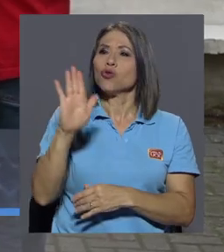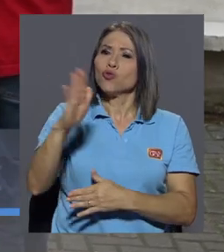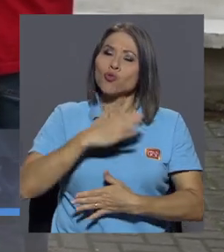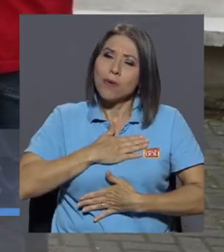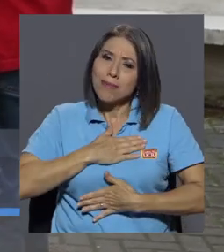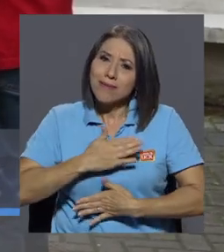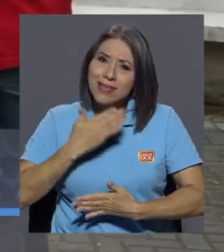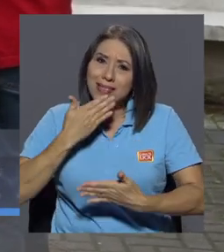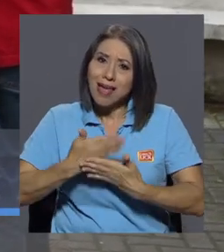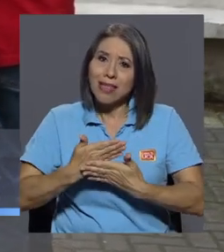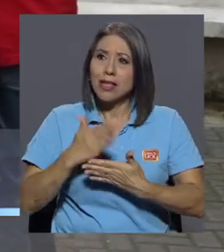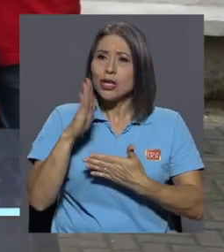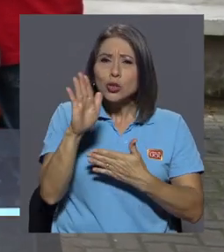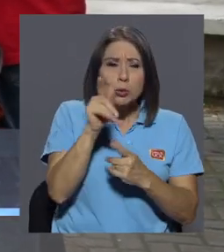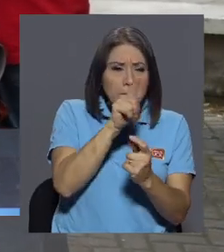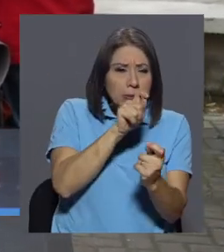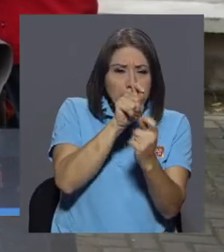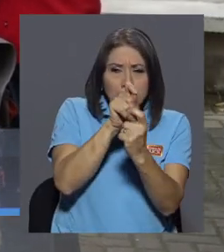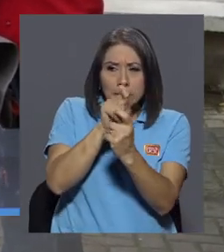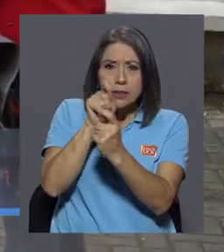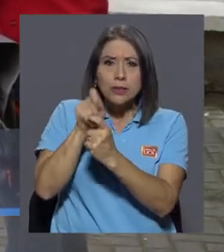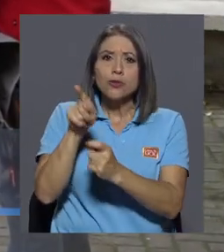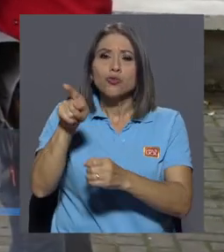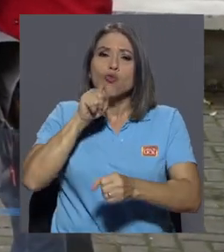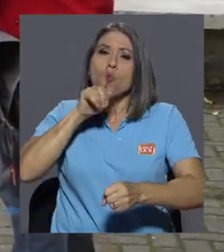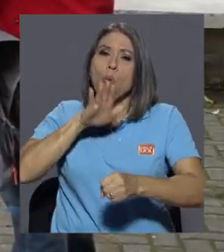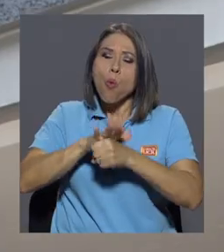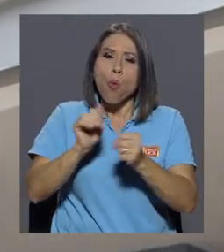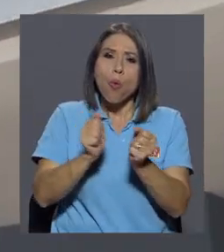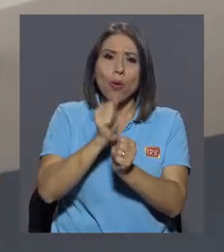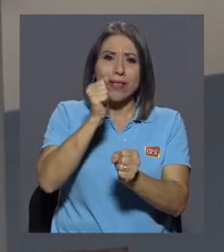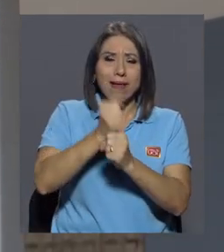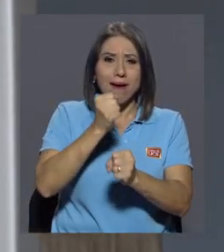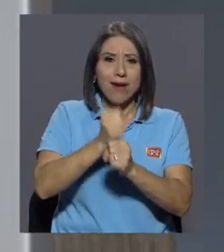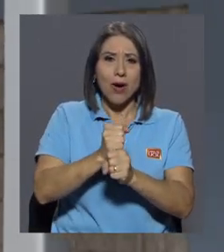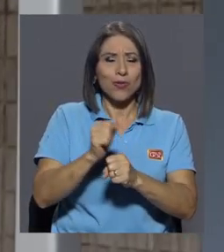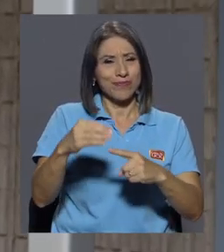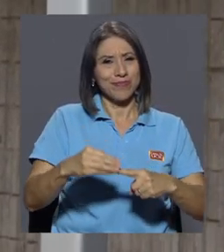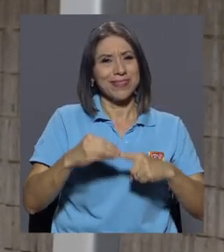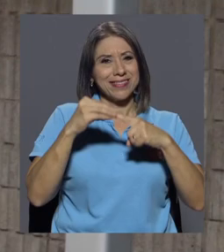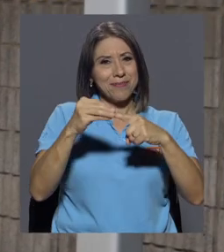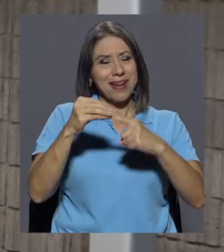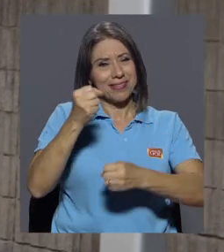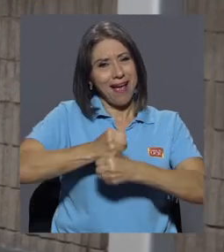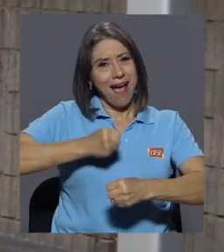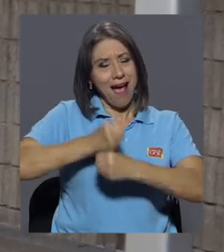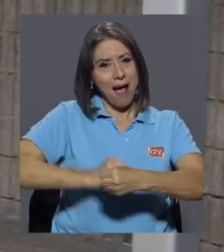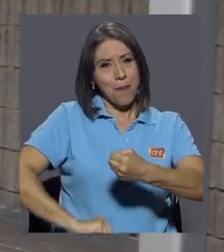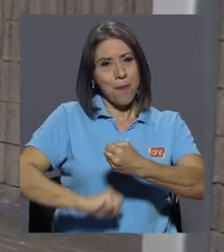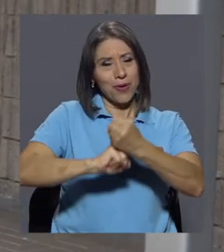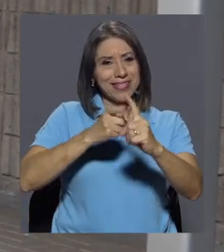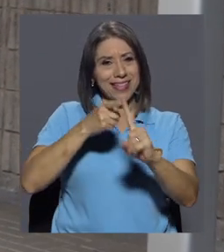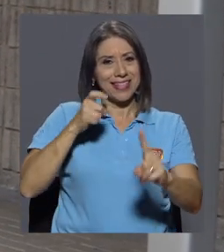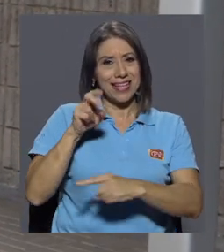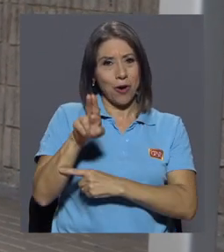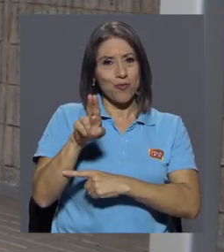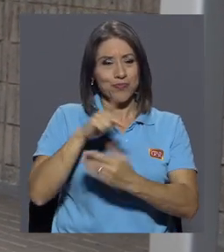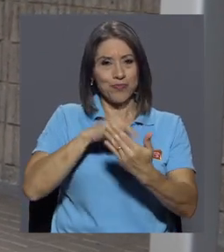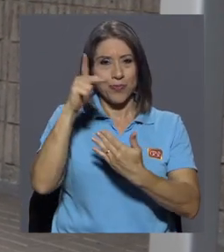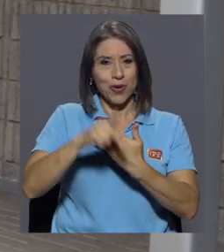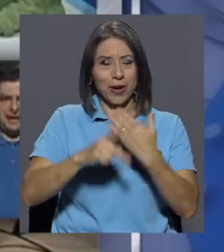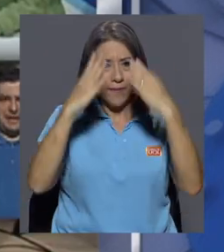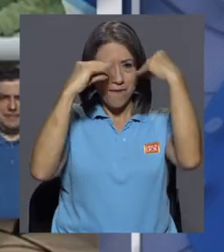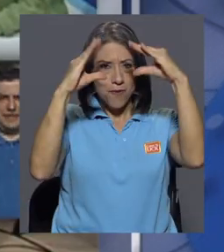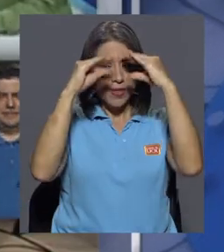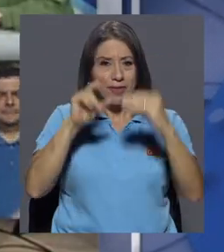amabilidad, su nivel de detalle y su gran compromiso con el trabajo fueron sus principales aportes a Desde la U, programa informativo de